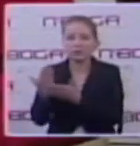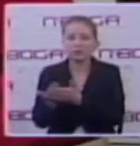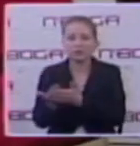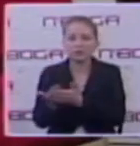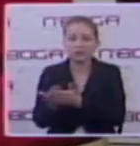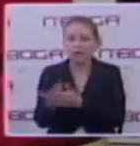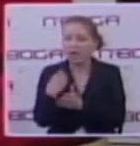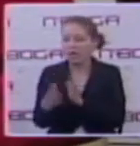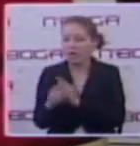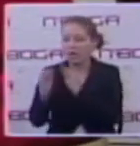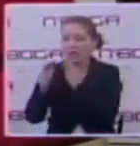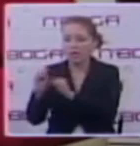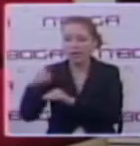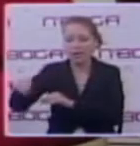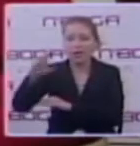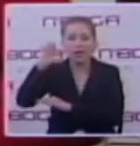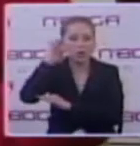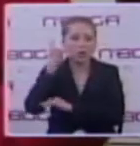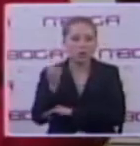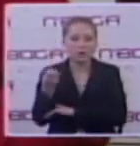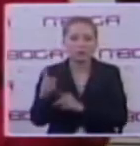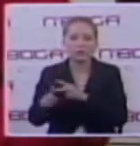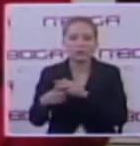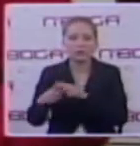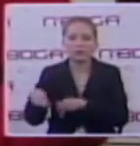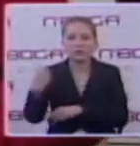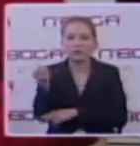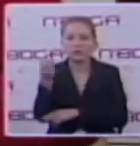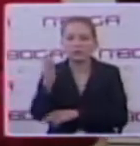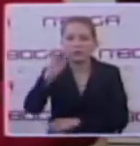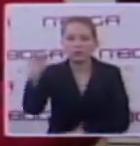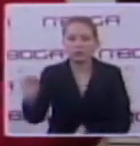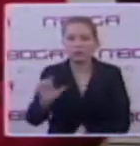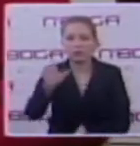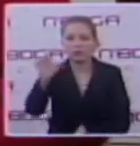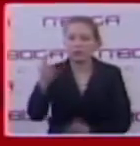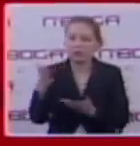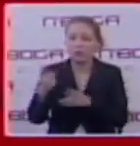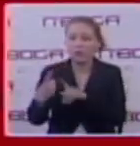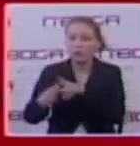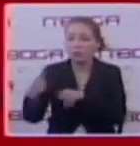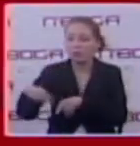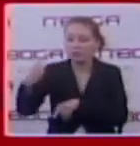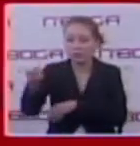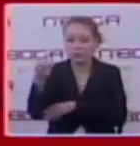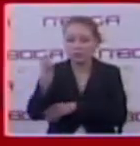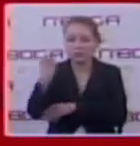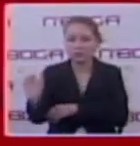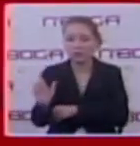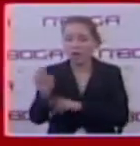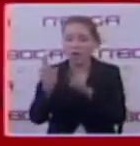una capacitación en Cuenca y esta comenzará el 16 de julio, más ojalá, o menos en un mes. Ojalá, Jaime, pues y